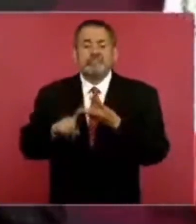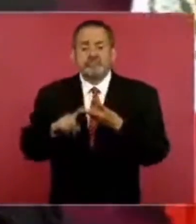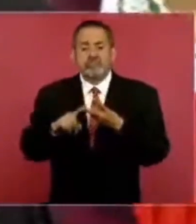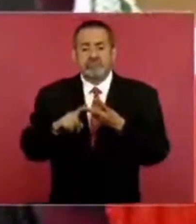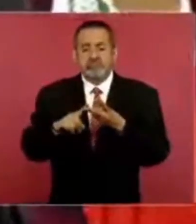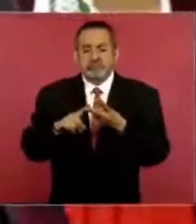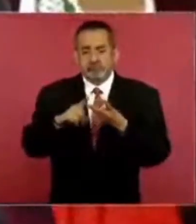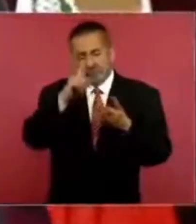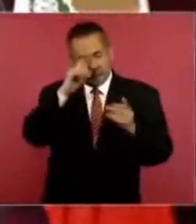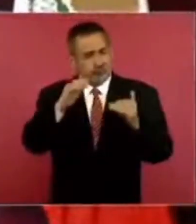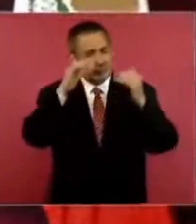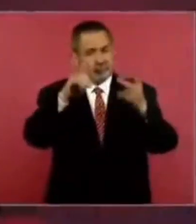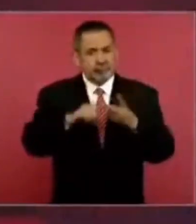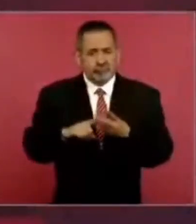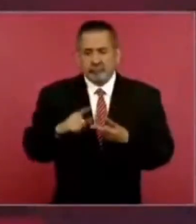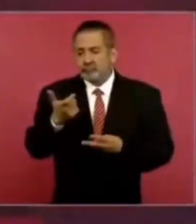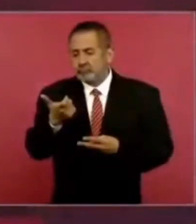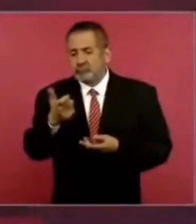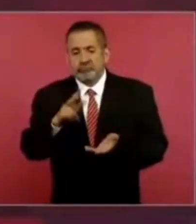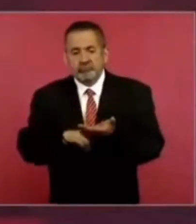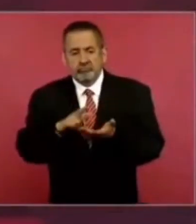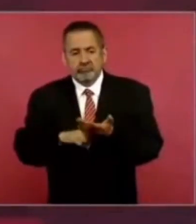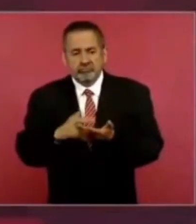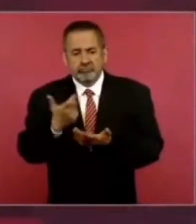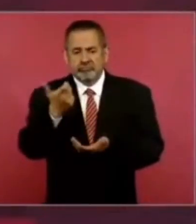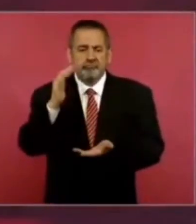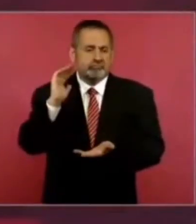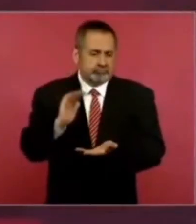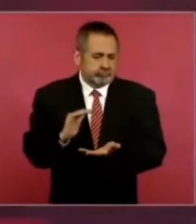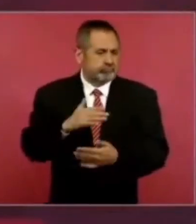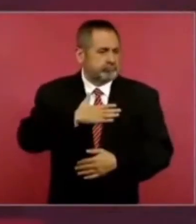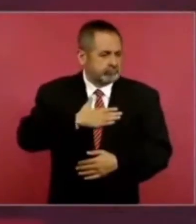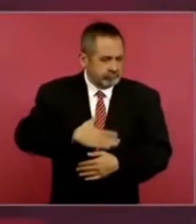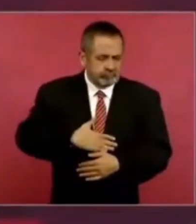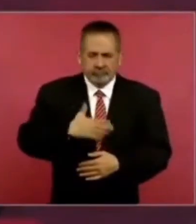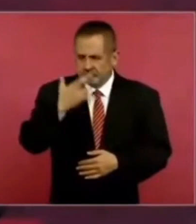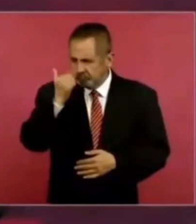Soberanía. Razonables, justos.